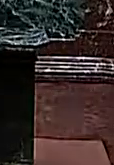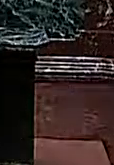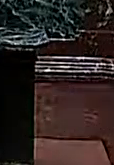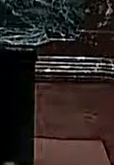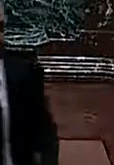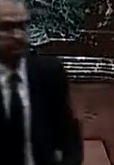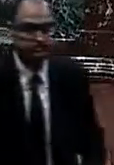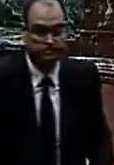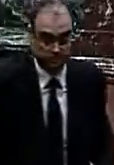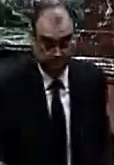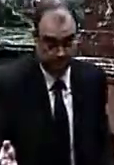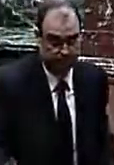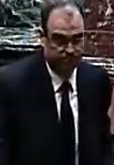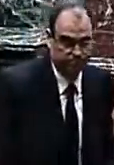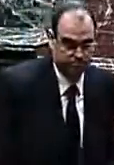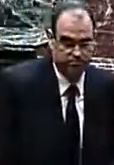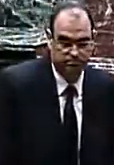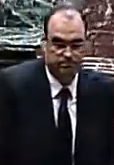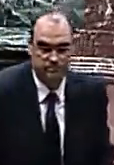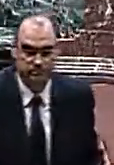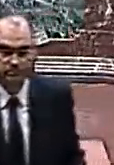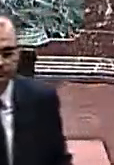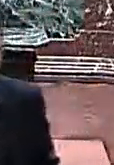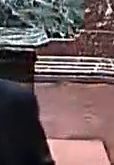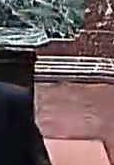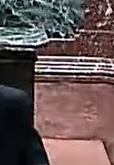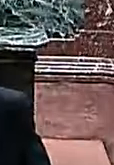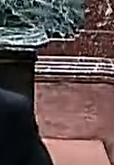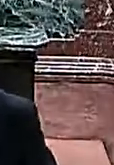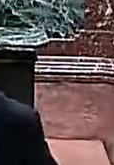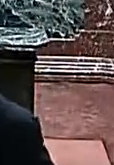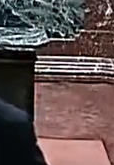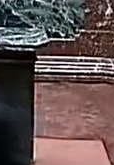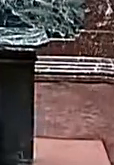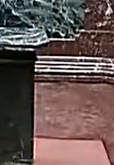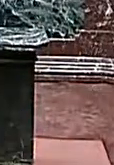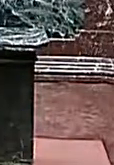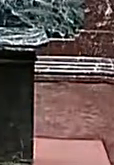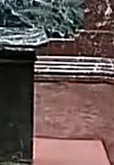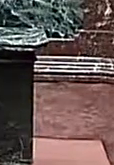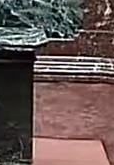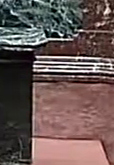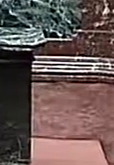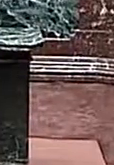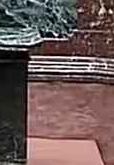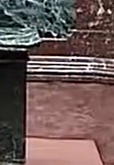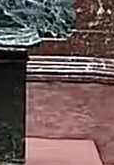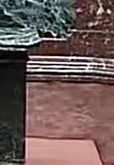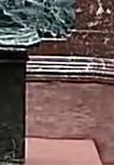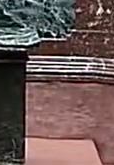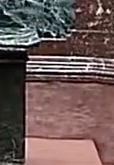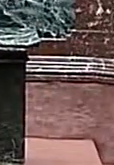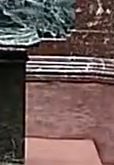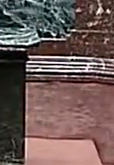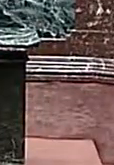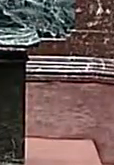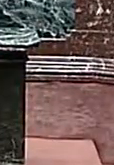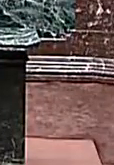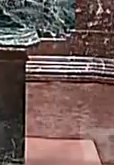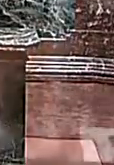Vamos a dar comienzo al desarrollo de la sesión plenaria. Vamos a continuar la sesión plenaria sobre el